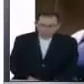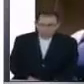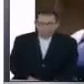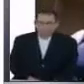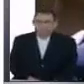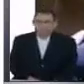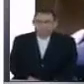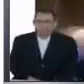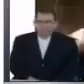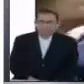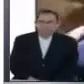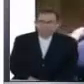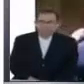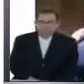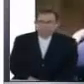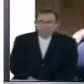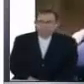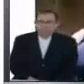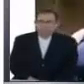Sí, Okay.